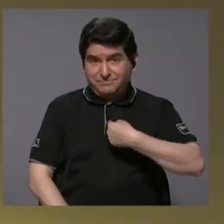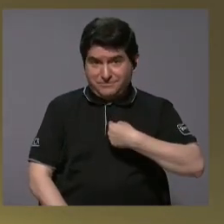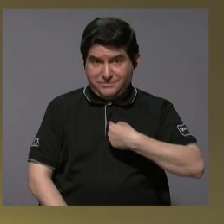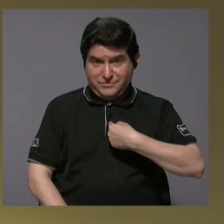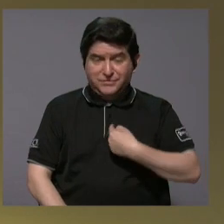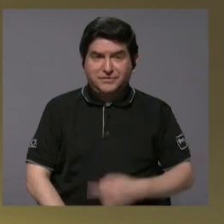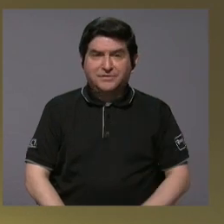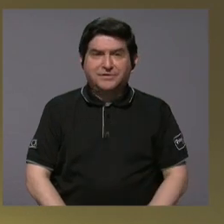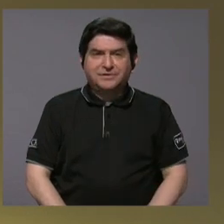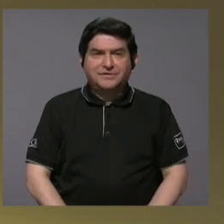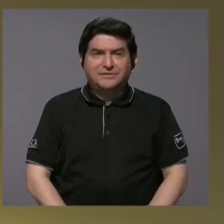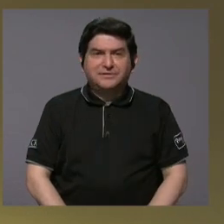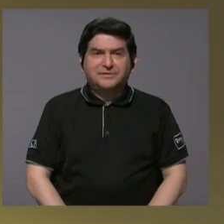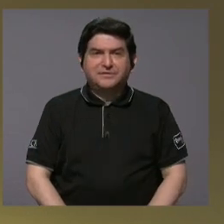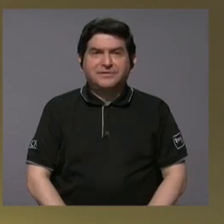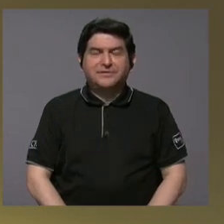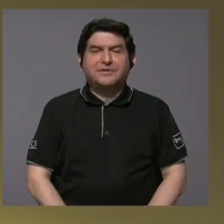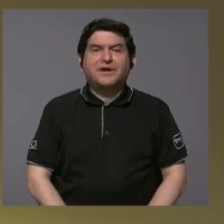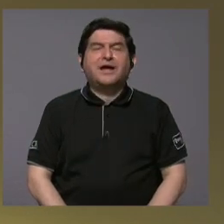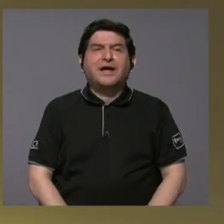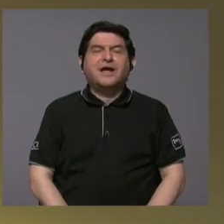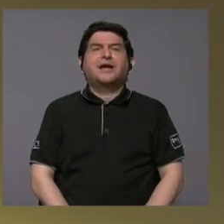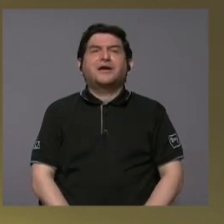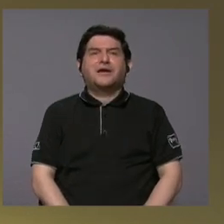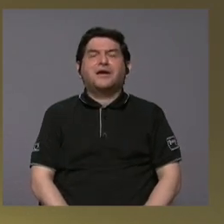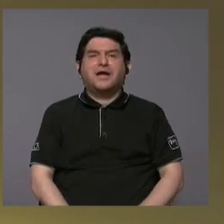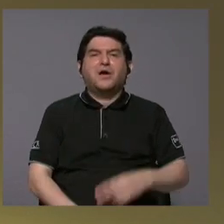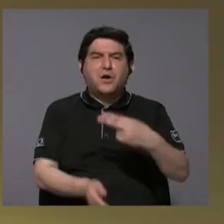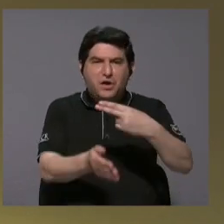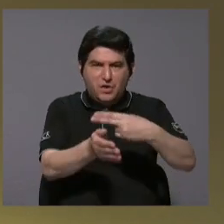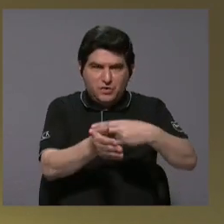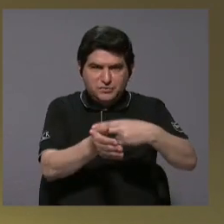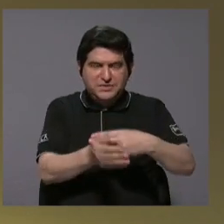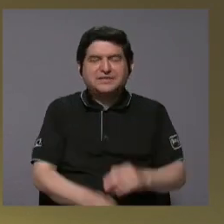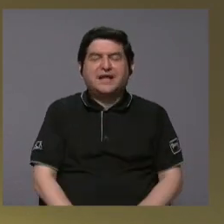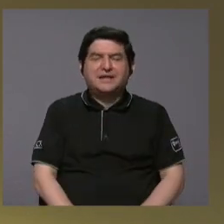en el Policlínico del Seguro Social, porque